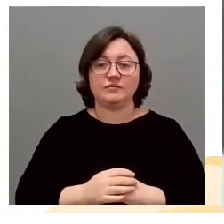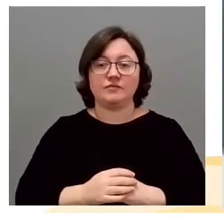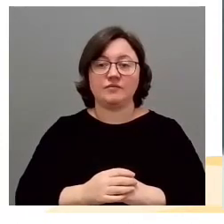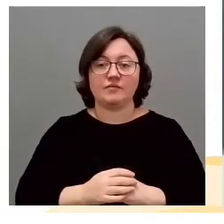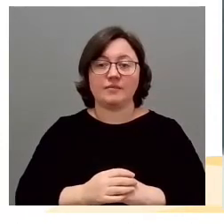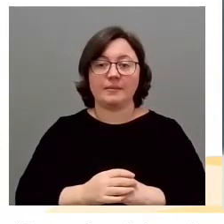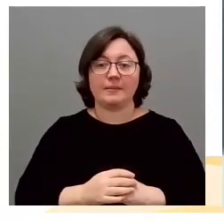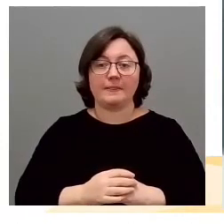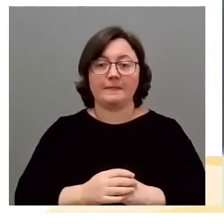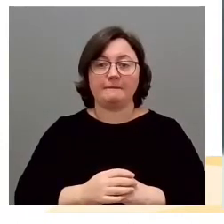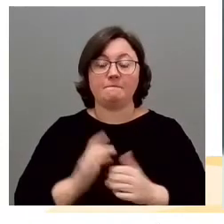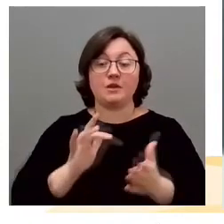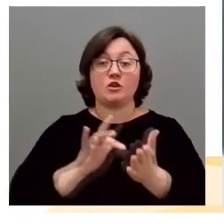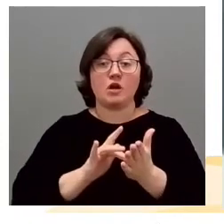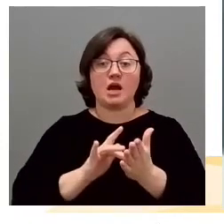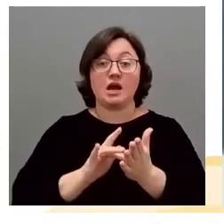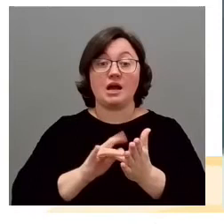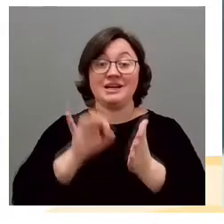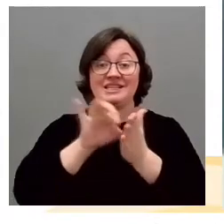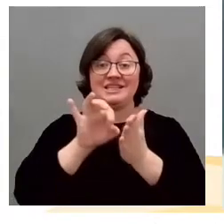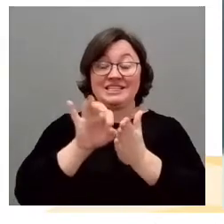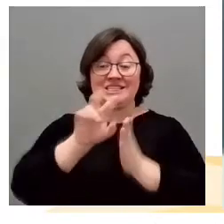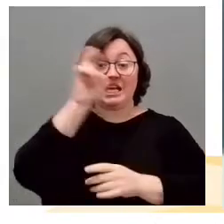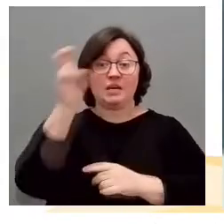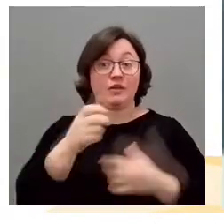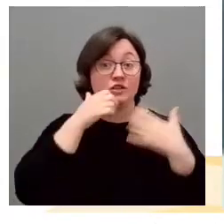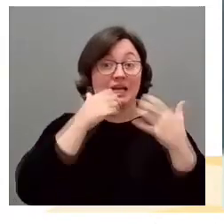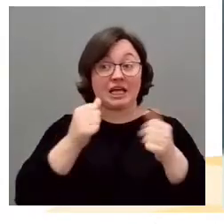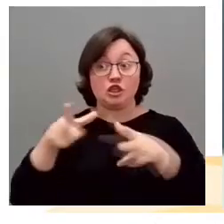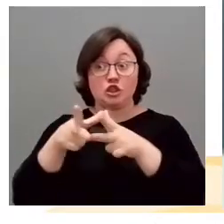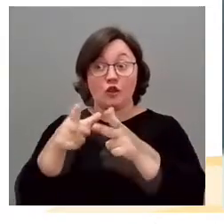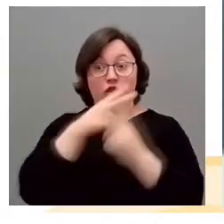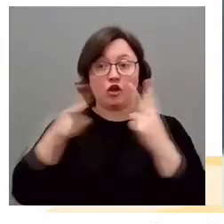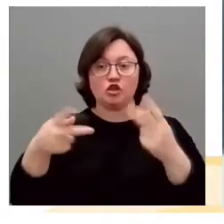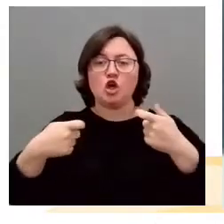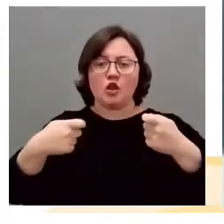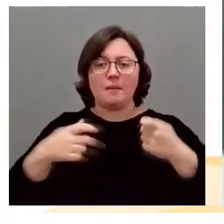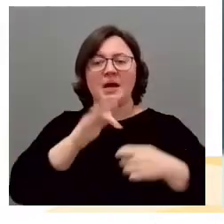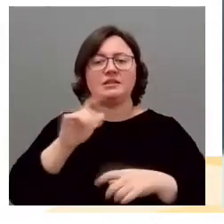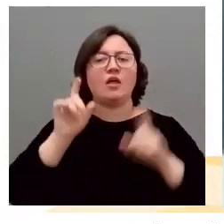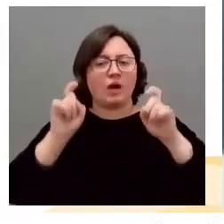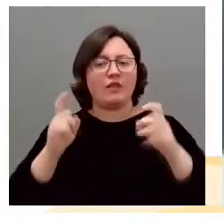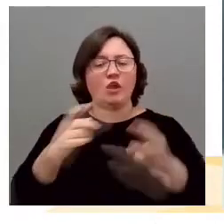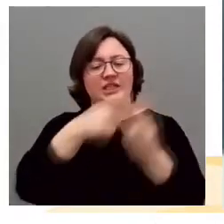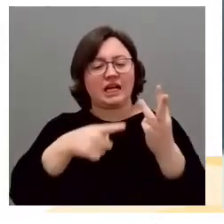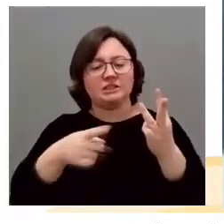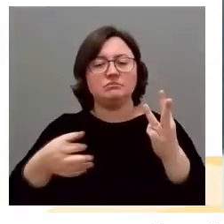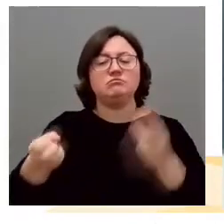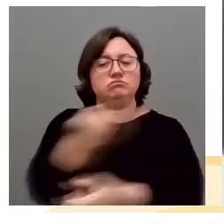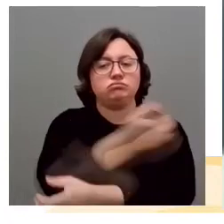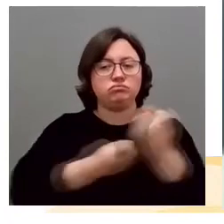Coordinarse entre los servicios sanitarios, sociales y educativos para